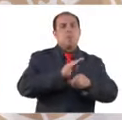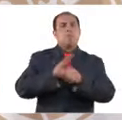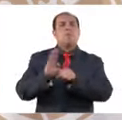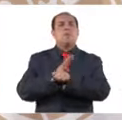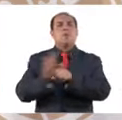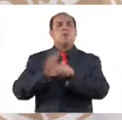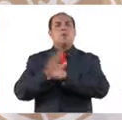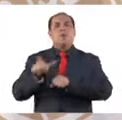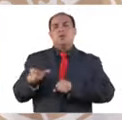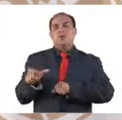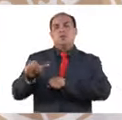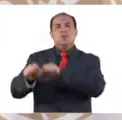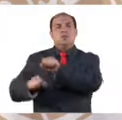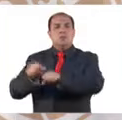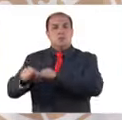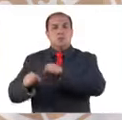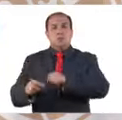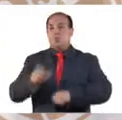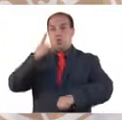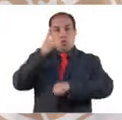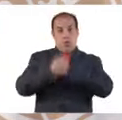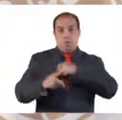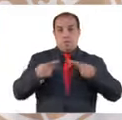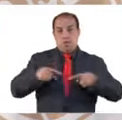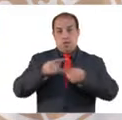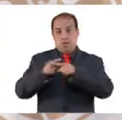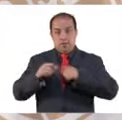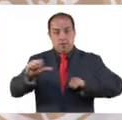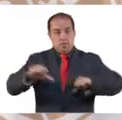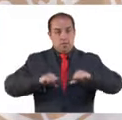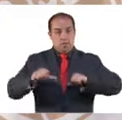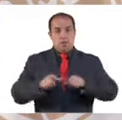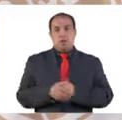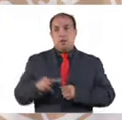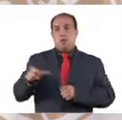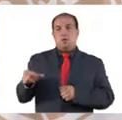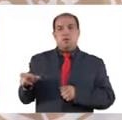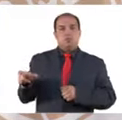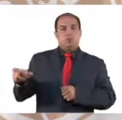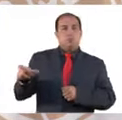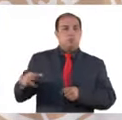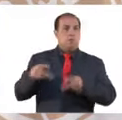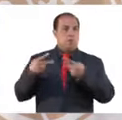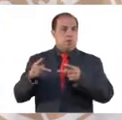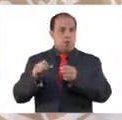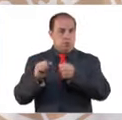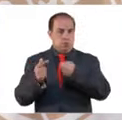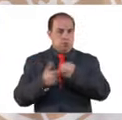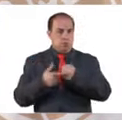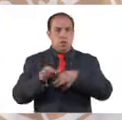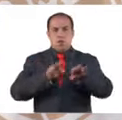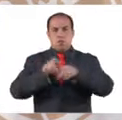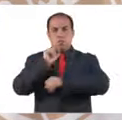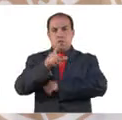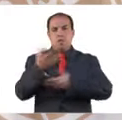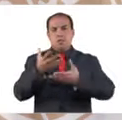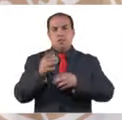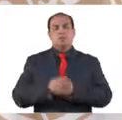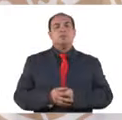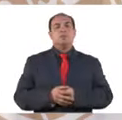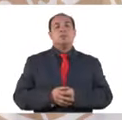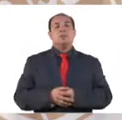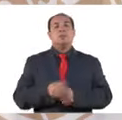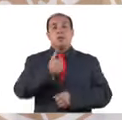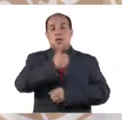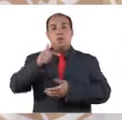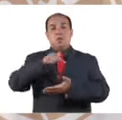qué en realidad no es una afectación a quienes tienen otras actividades en la banqueta, etcétera. Entonces, ese mismo tipo de trabajo es el que vamos haciendo en cada lugar donde se